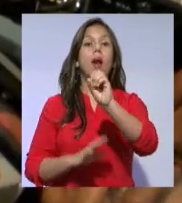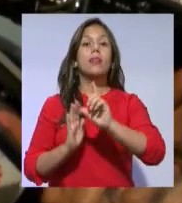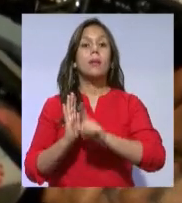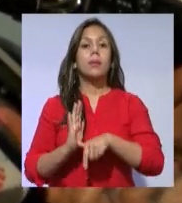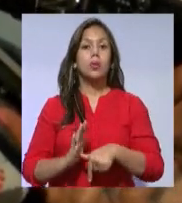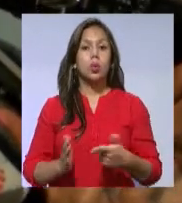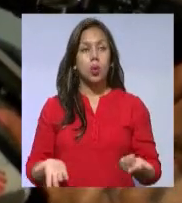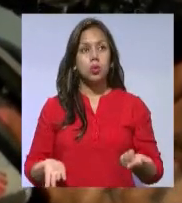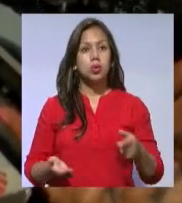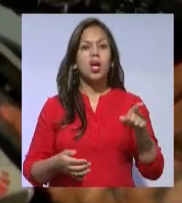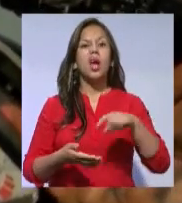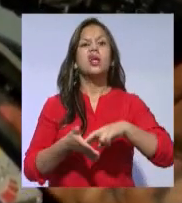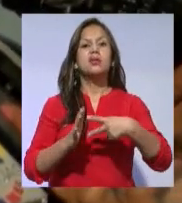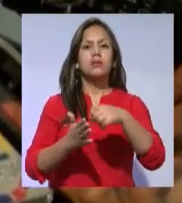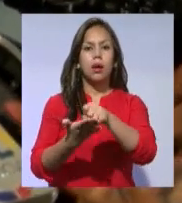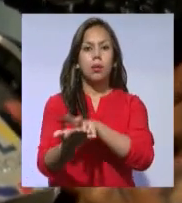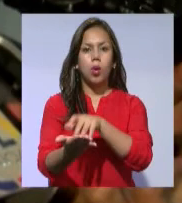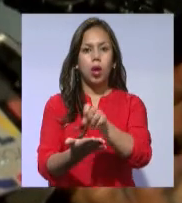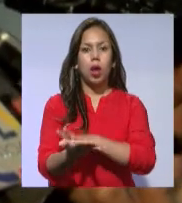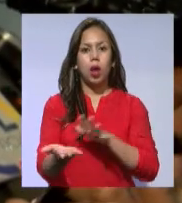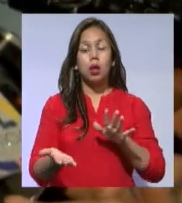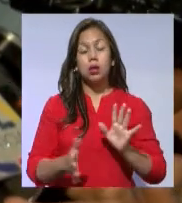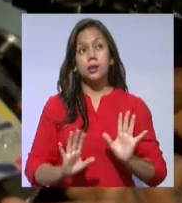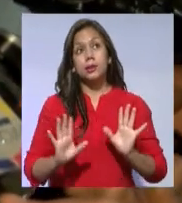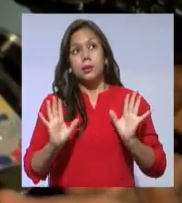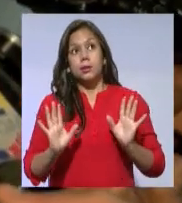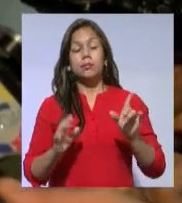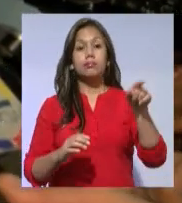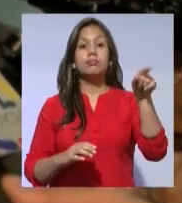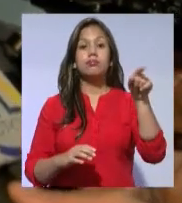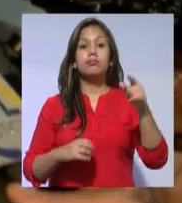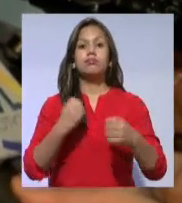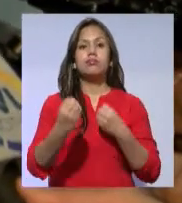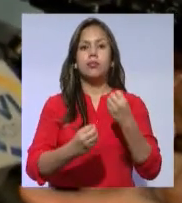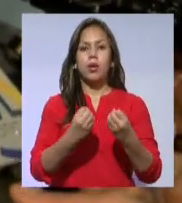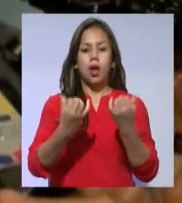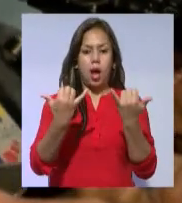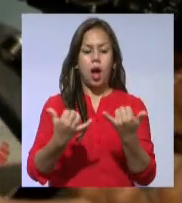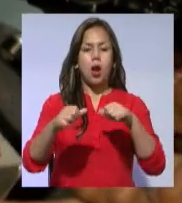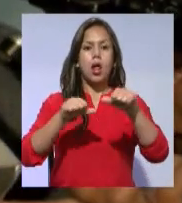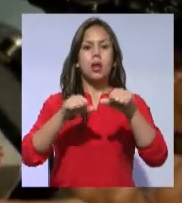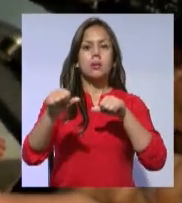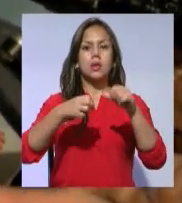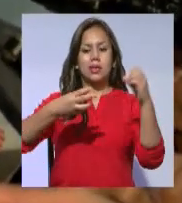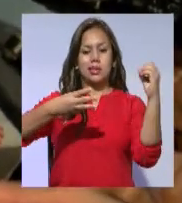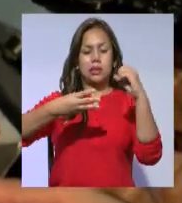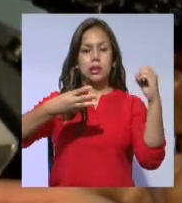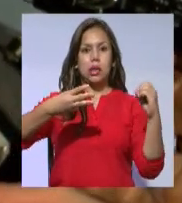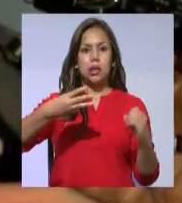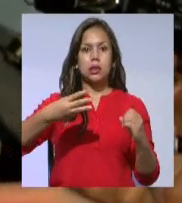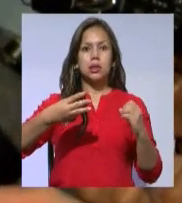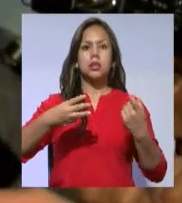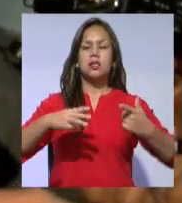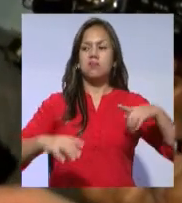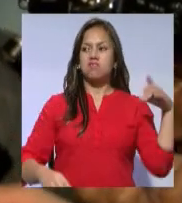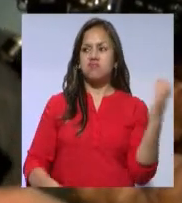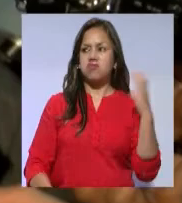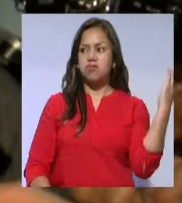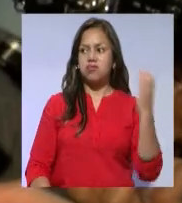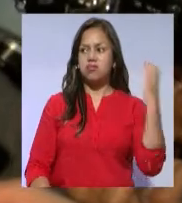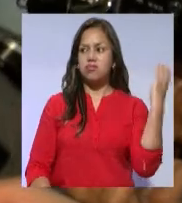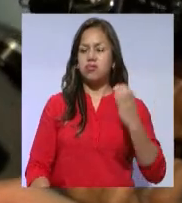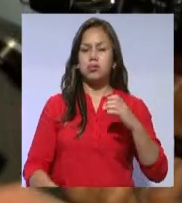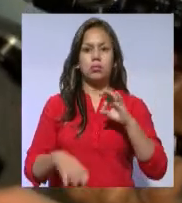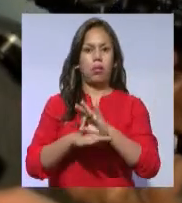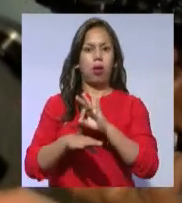que era el proyecto y simplemente se ha dedicado a la actual administración de se decida a lanzarnos ataques de